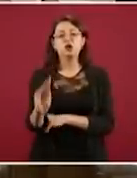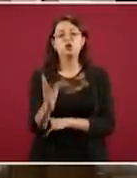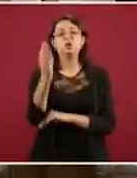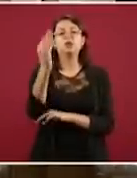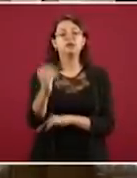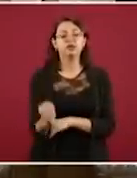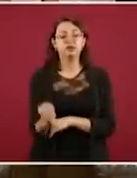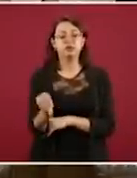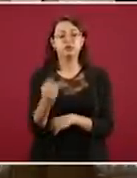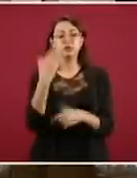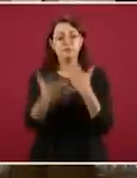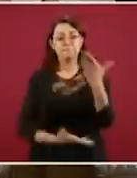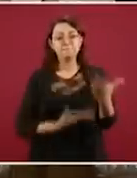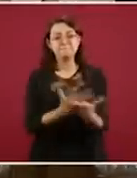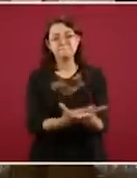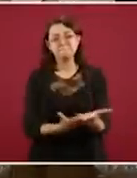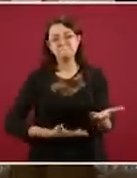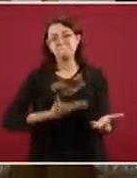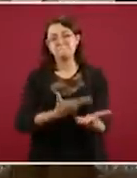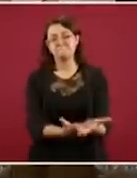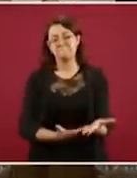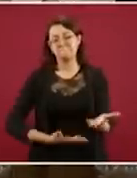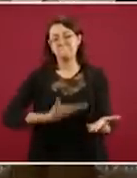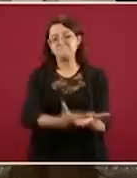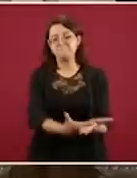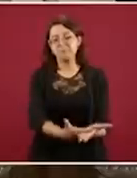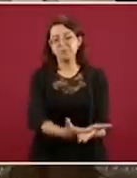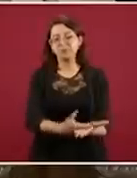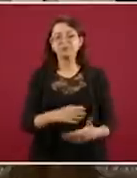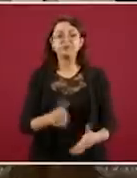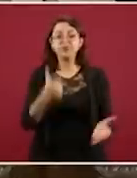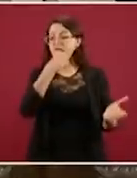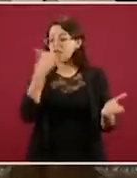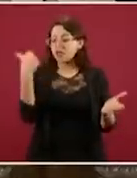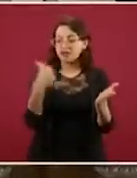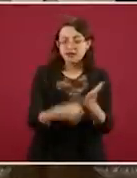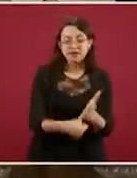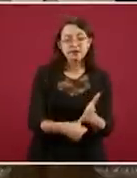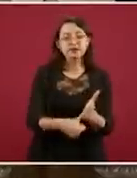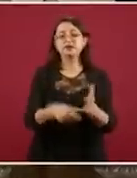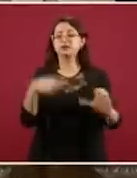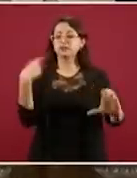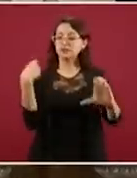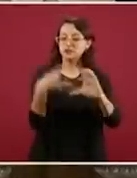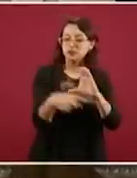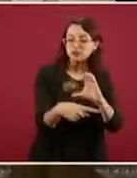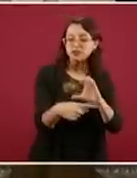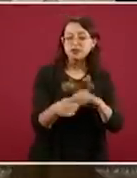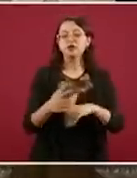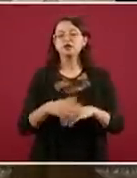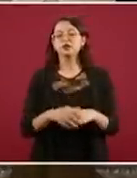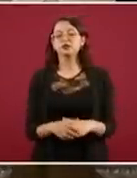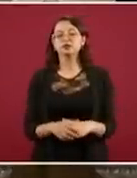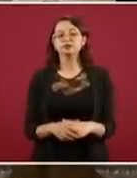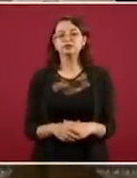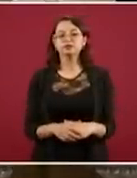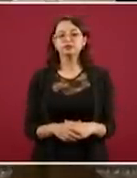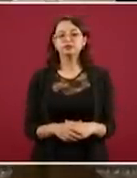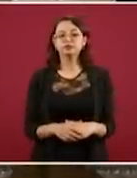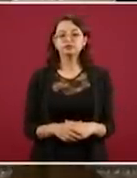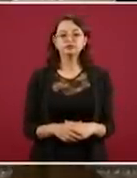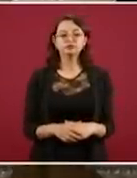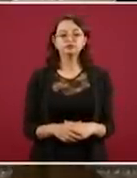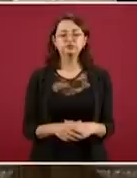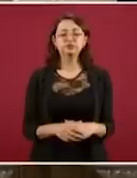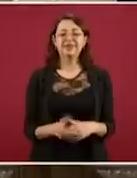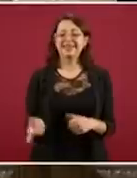118,699 solicitudes o cartas, correspondencia, un